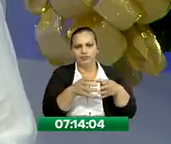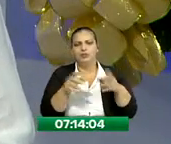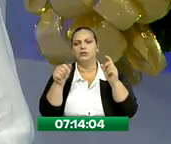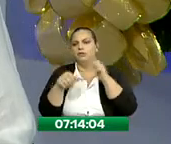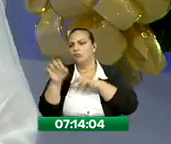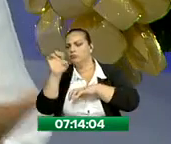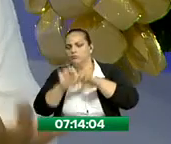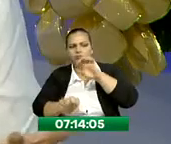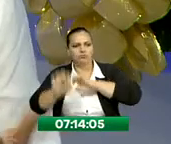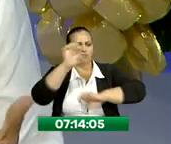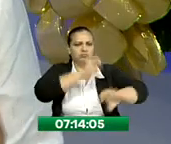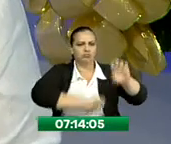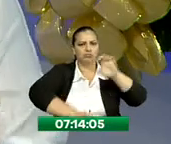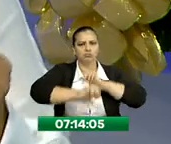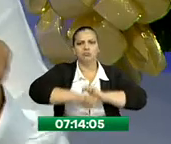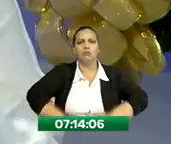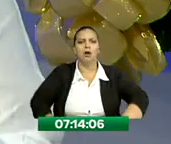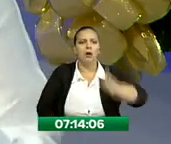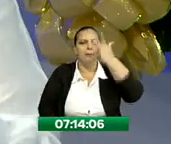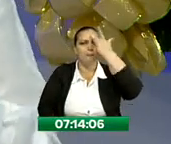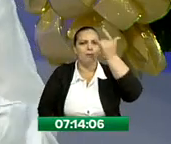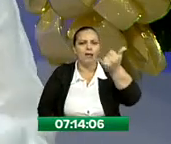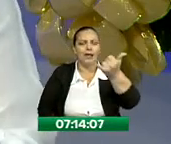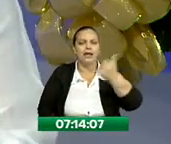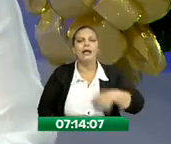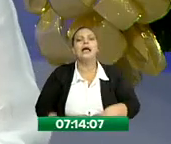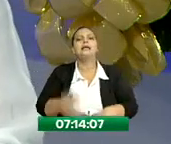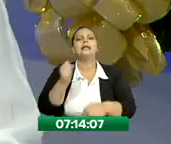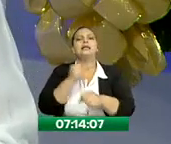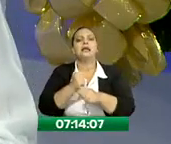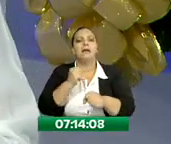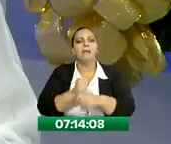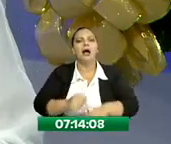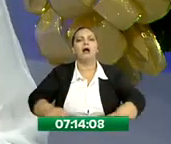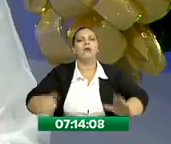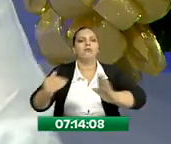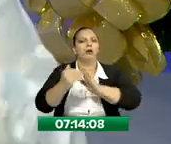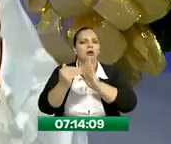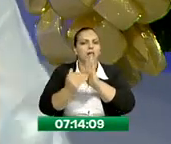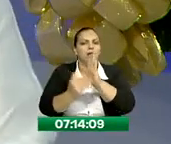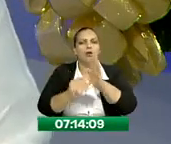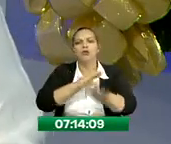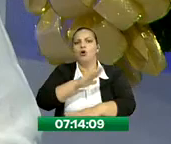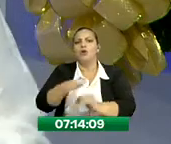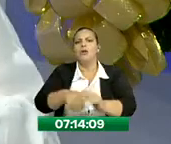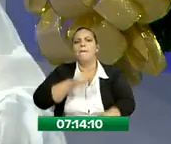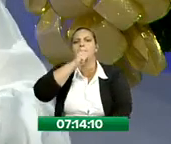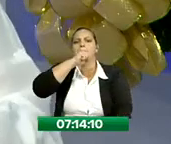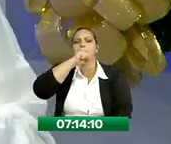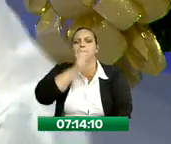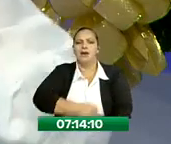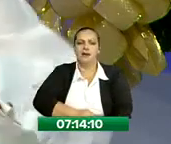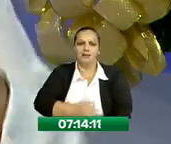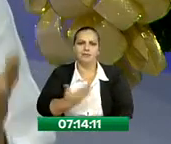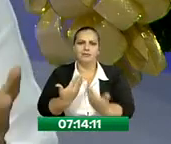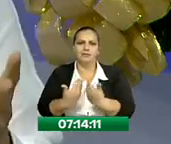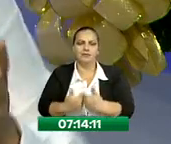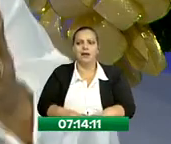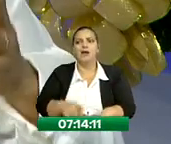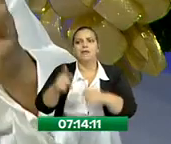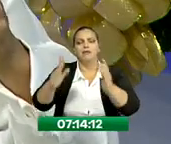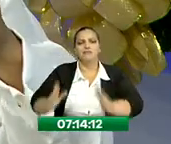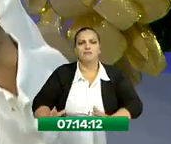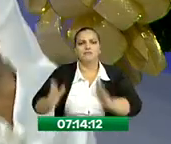Yo pregunto y no he encontrado una respuesta que satisface a los temas técnicos y sobre todo a la ciudadanía. Necesitamos esa arquitectura de